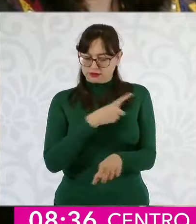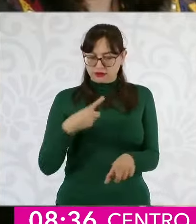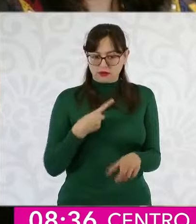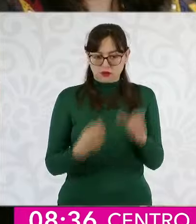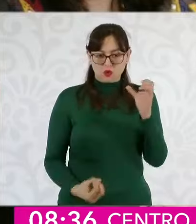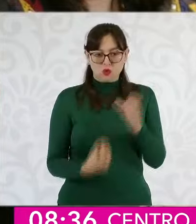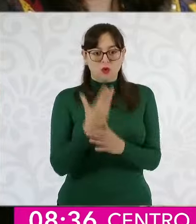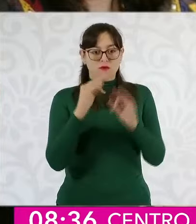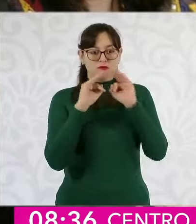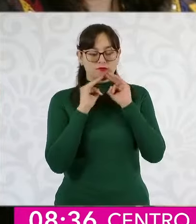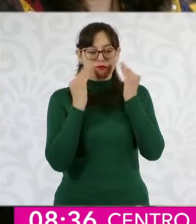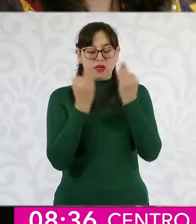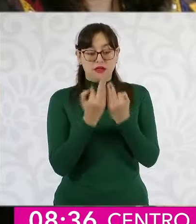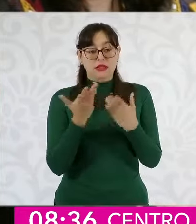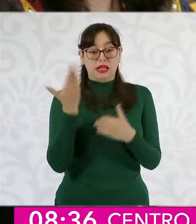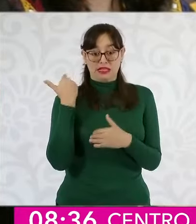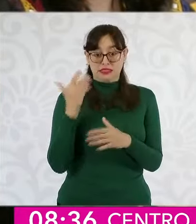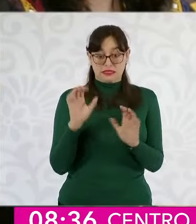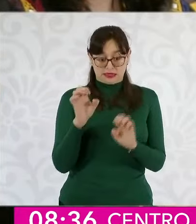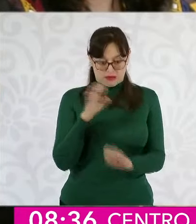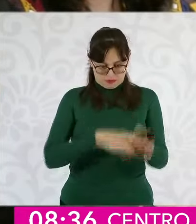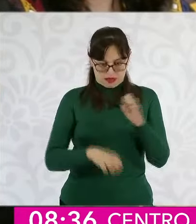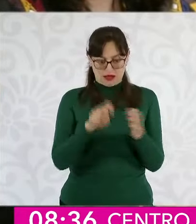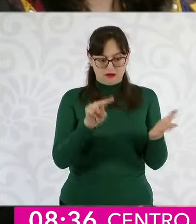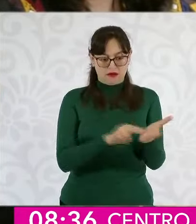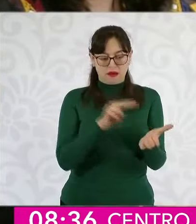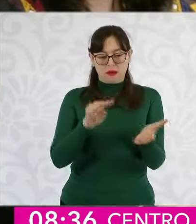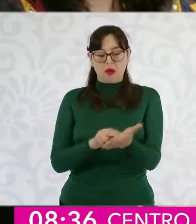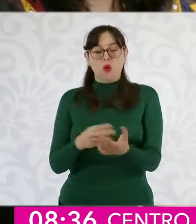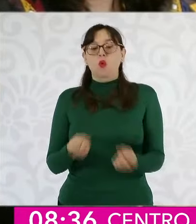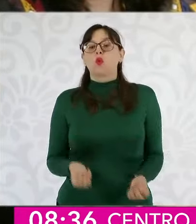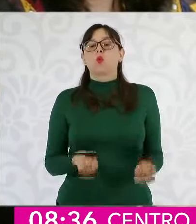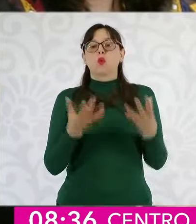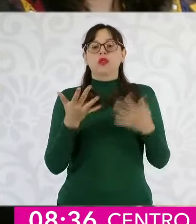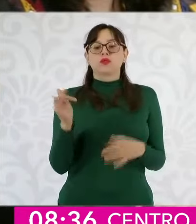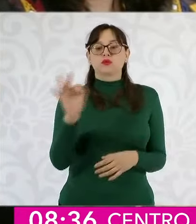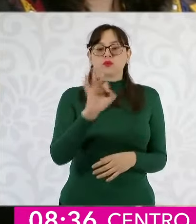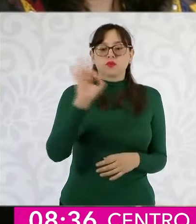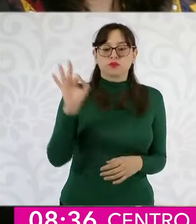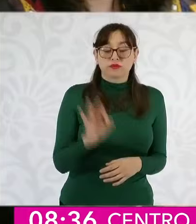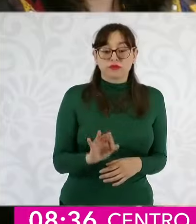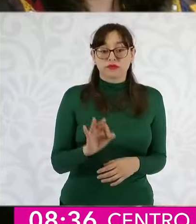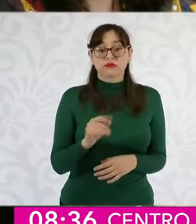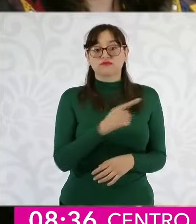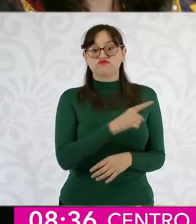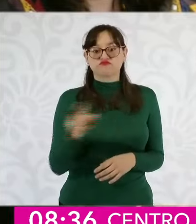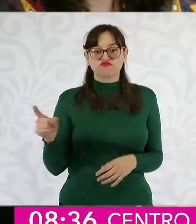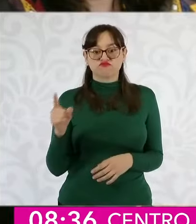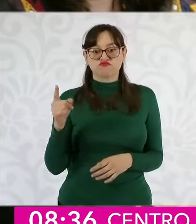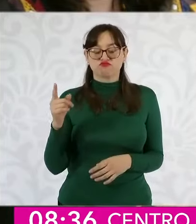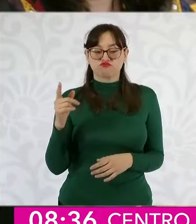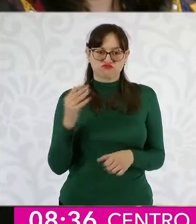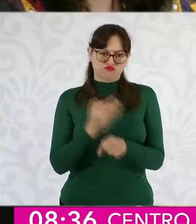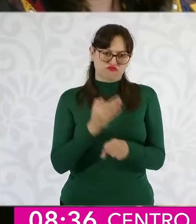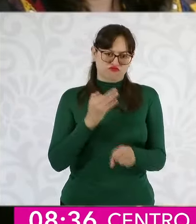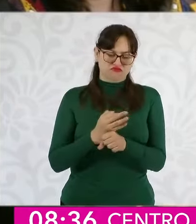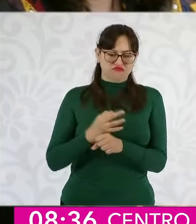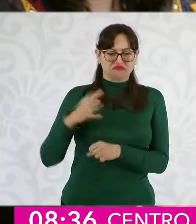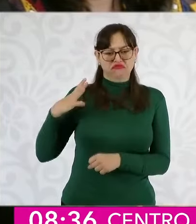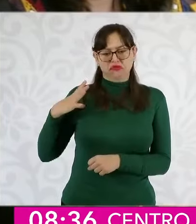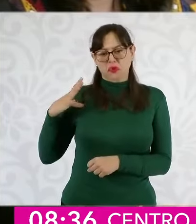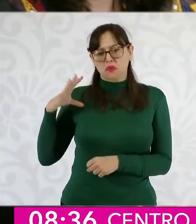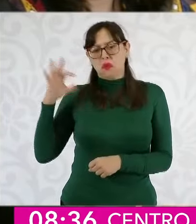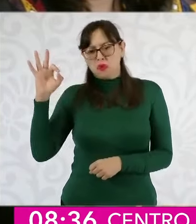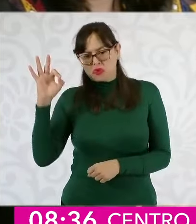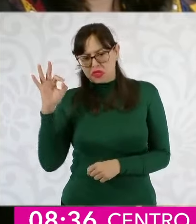tanto distritos de riego como empresas, ¿a qué porcentaje corresponde? Y ahora se hace de manera voluntaria, pero si en un futuro ellos